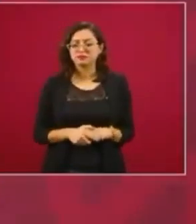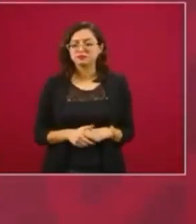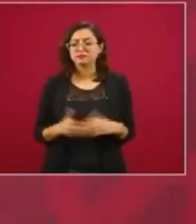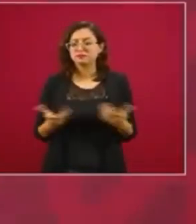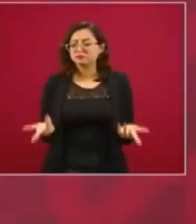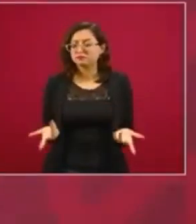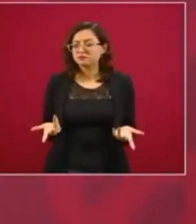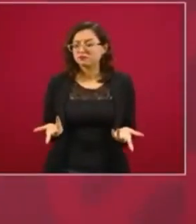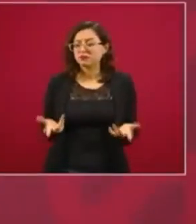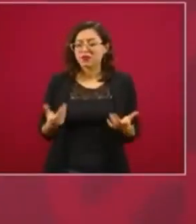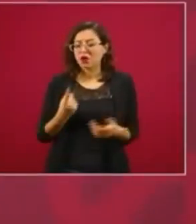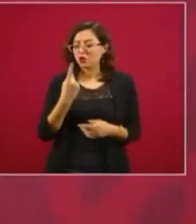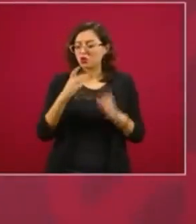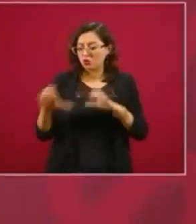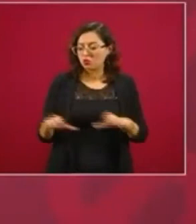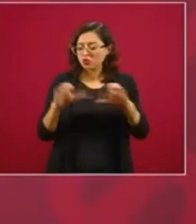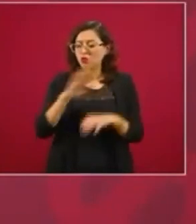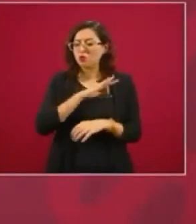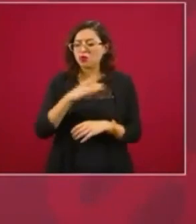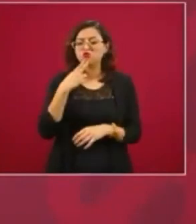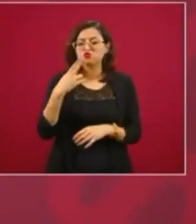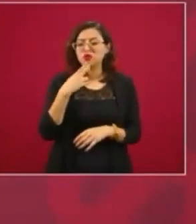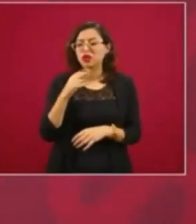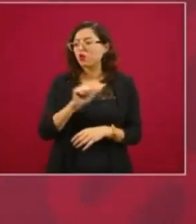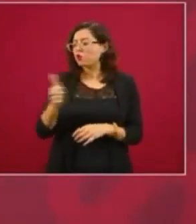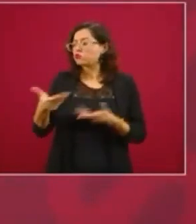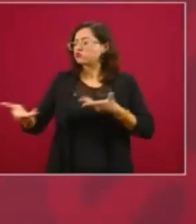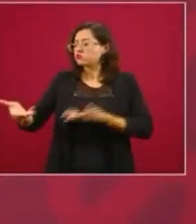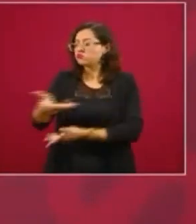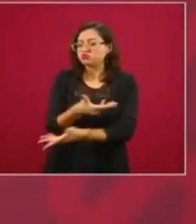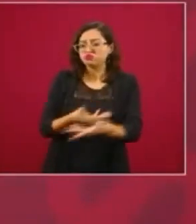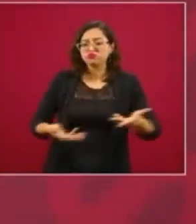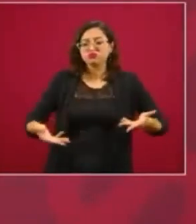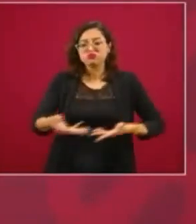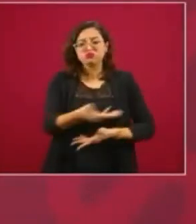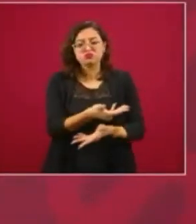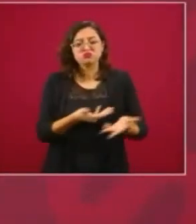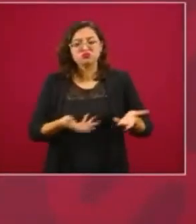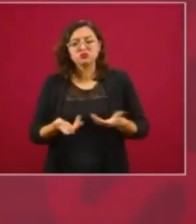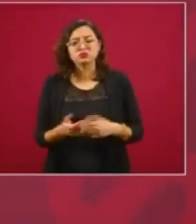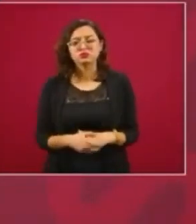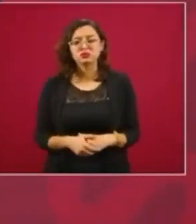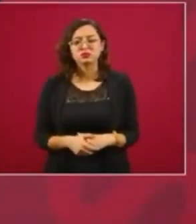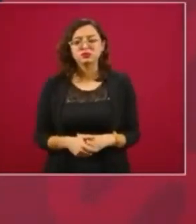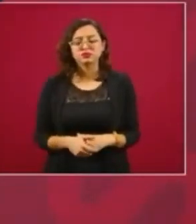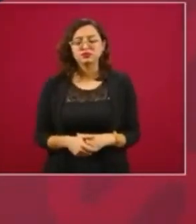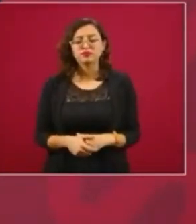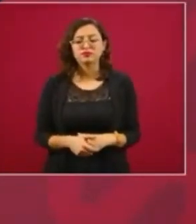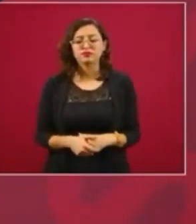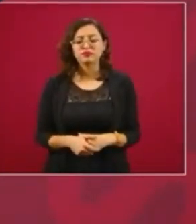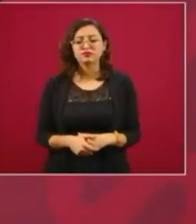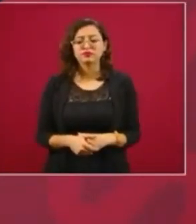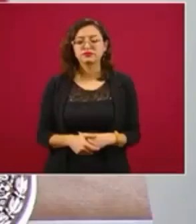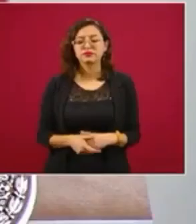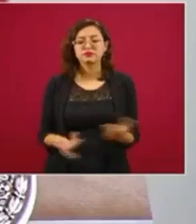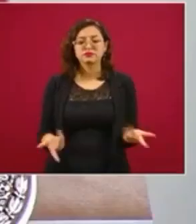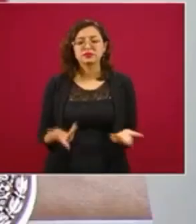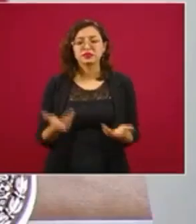los instrumentos de trabajo y que no haya corrupción